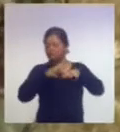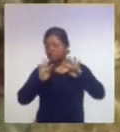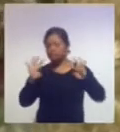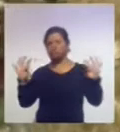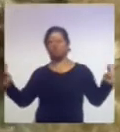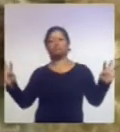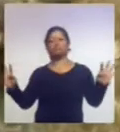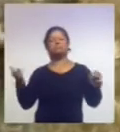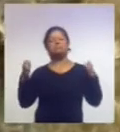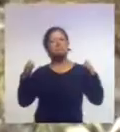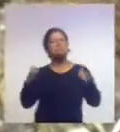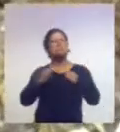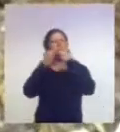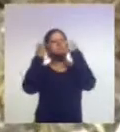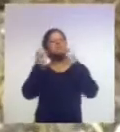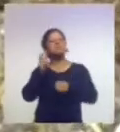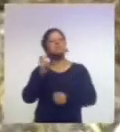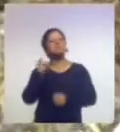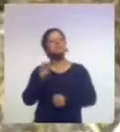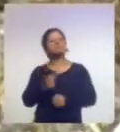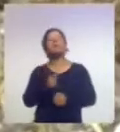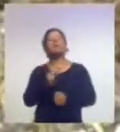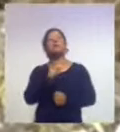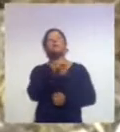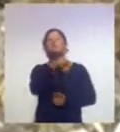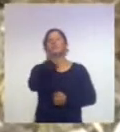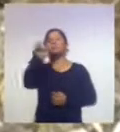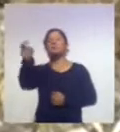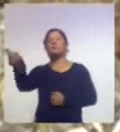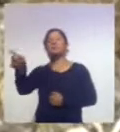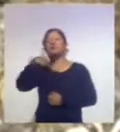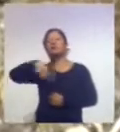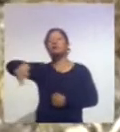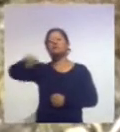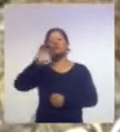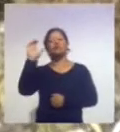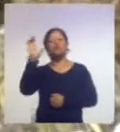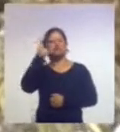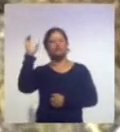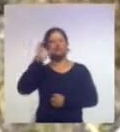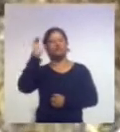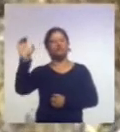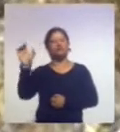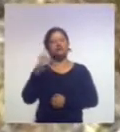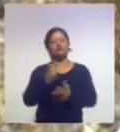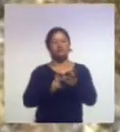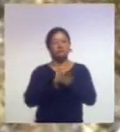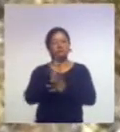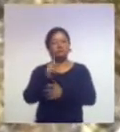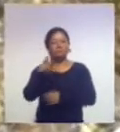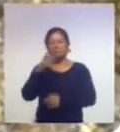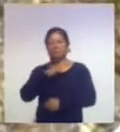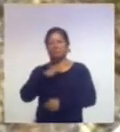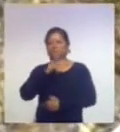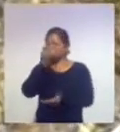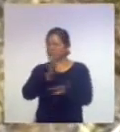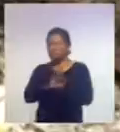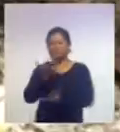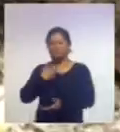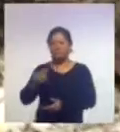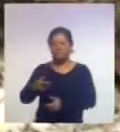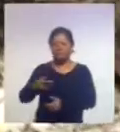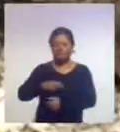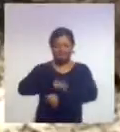mortal, la degradación paulatina de la biodiversidad colombiana. Armados únicamente con herramientas de siembra, 12